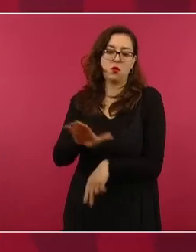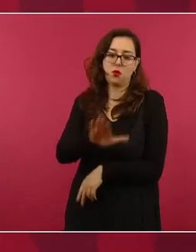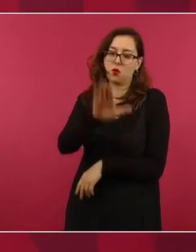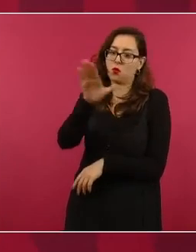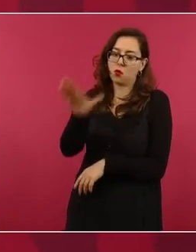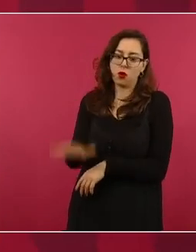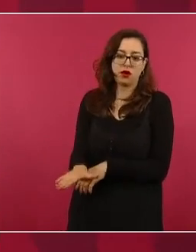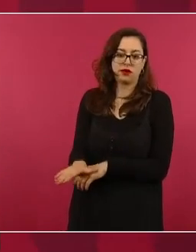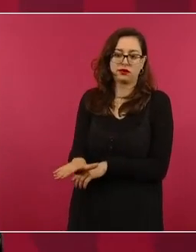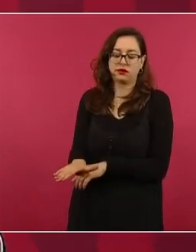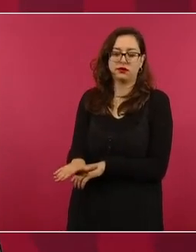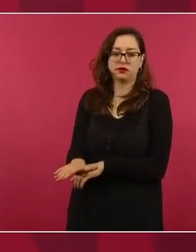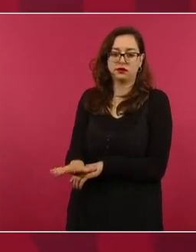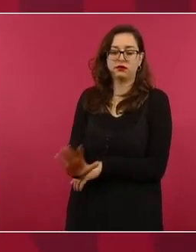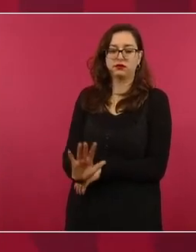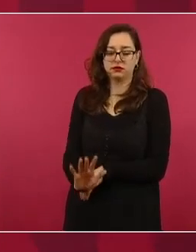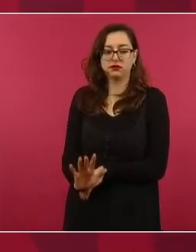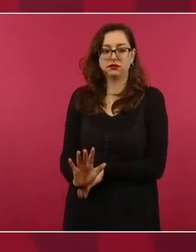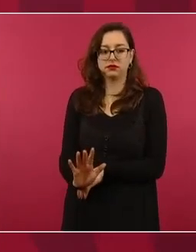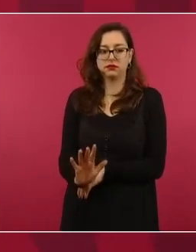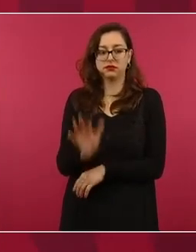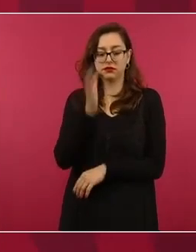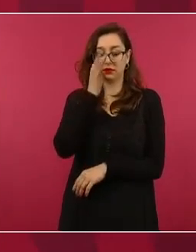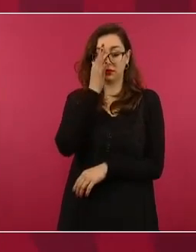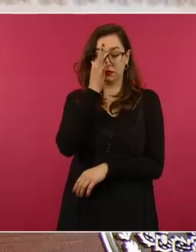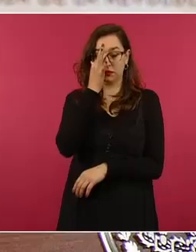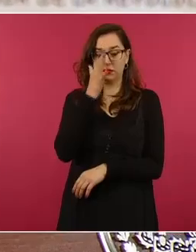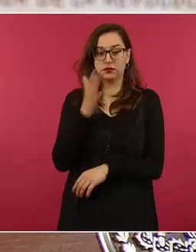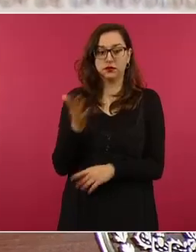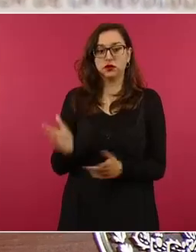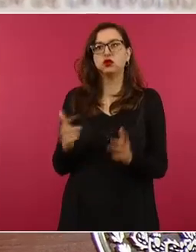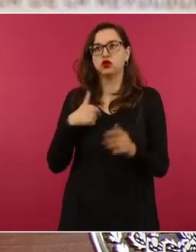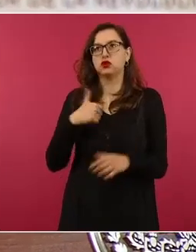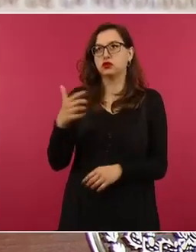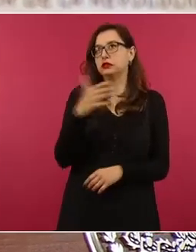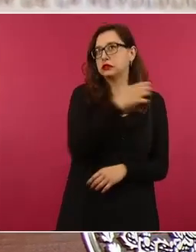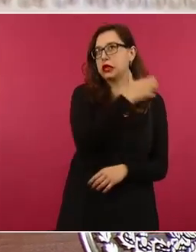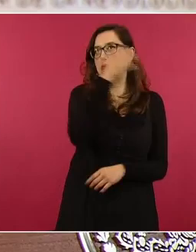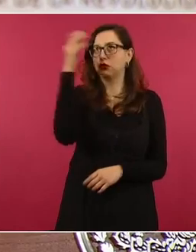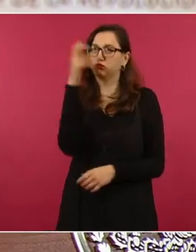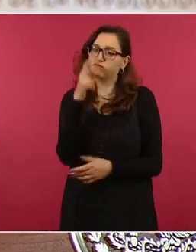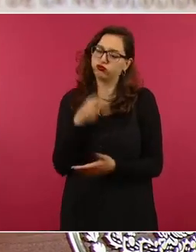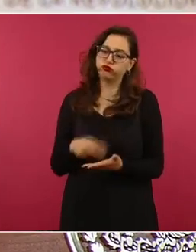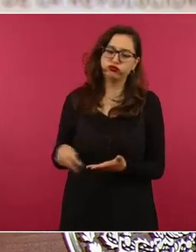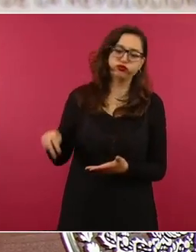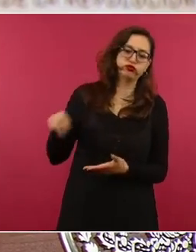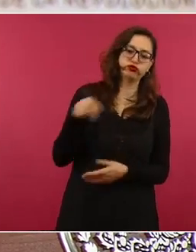me vaya de al cielo, porque